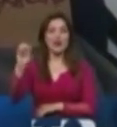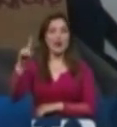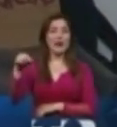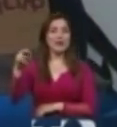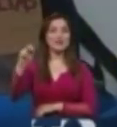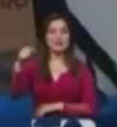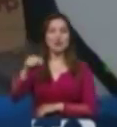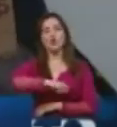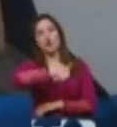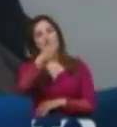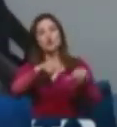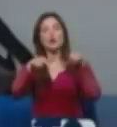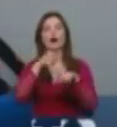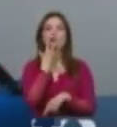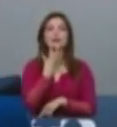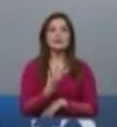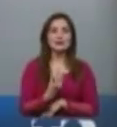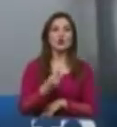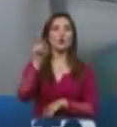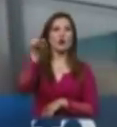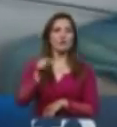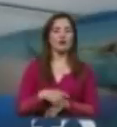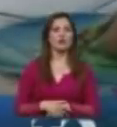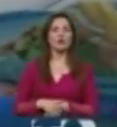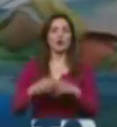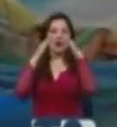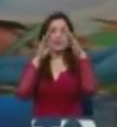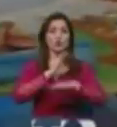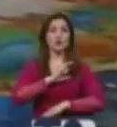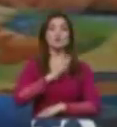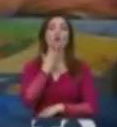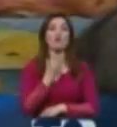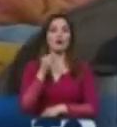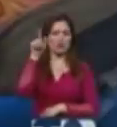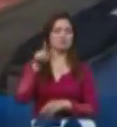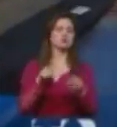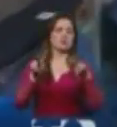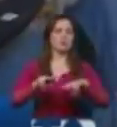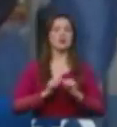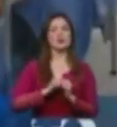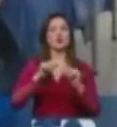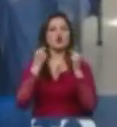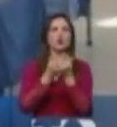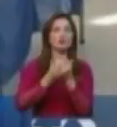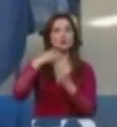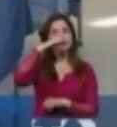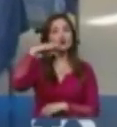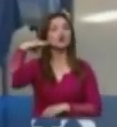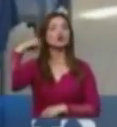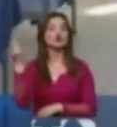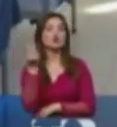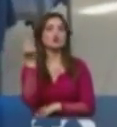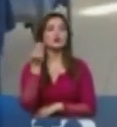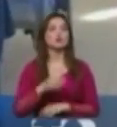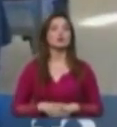los cuales en 3 de estos espacios se encuentran grupos de doble vulnerabilidad, que son niños, niñas, adolescentes. Algo